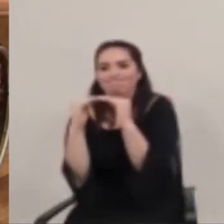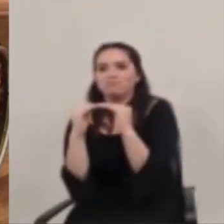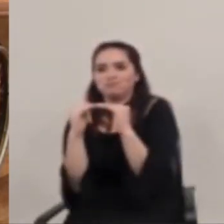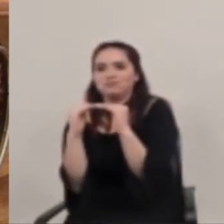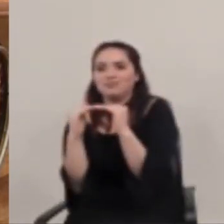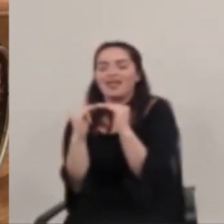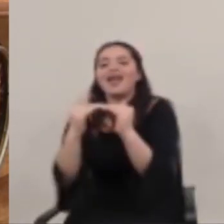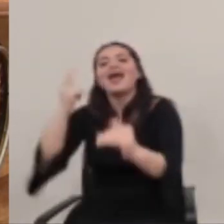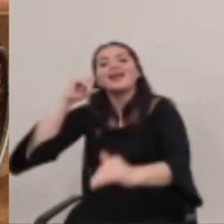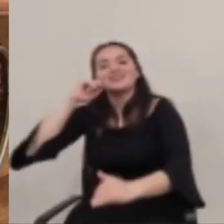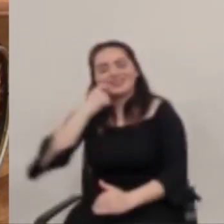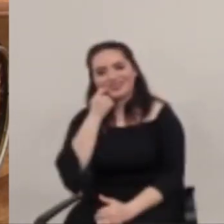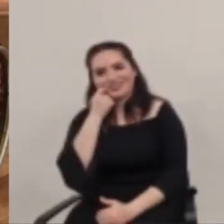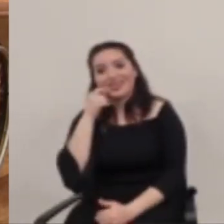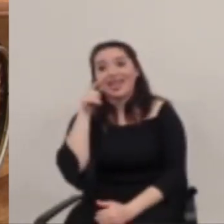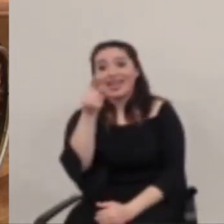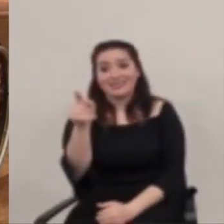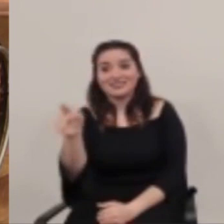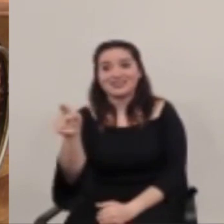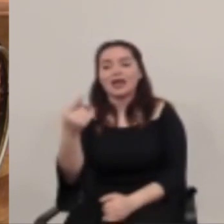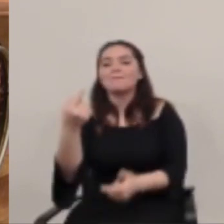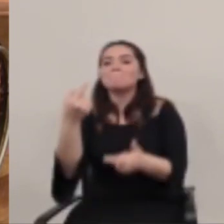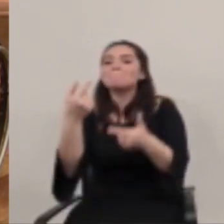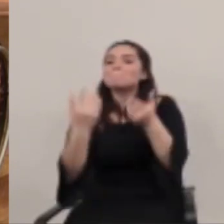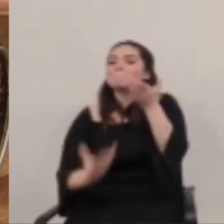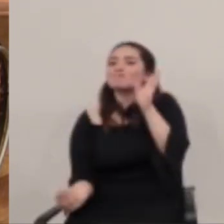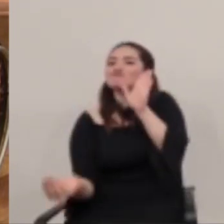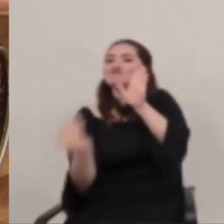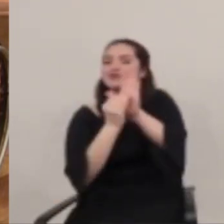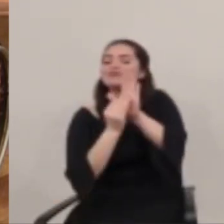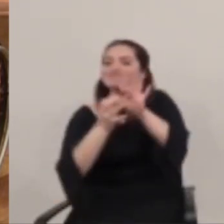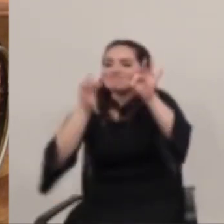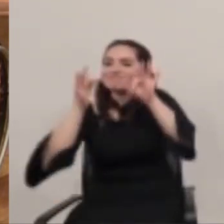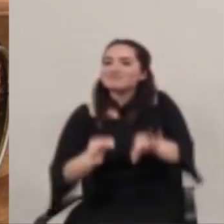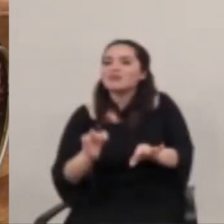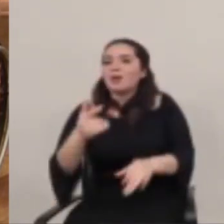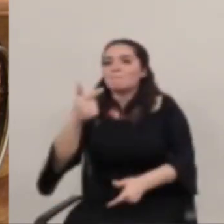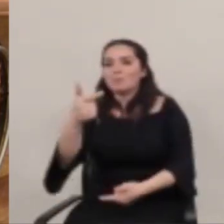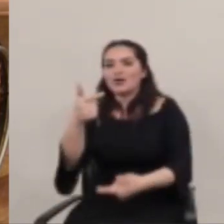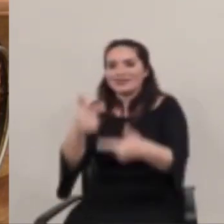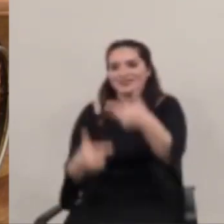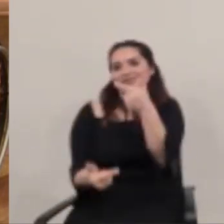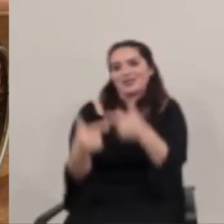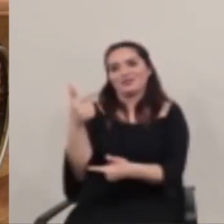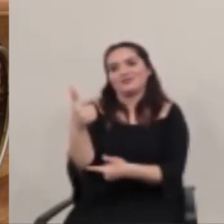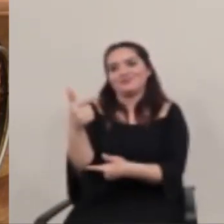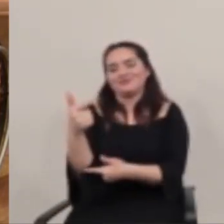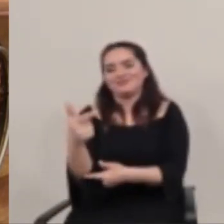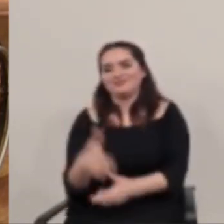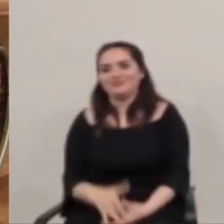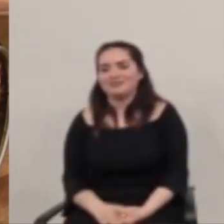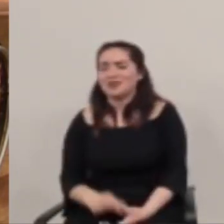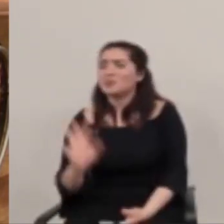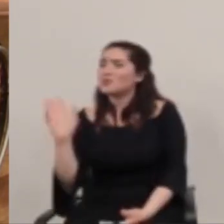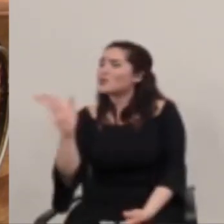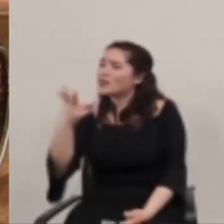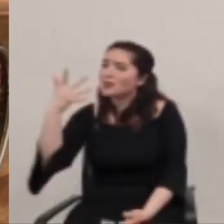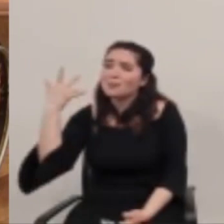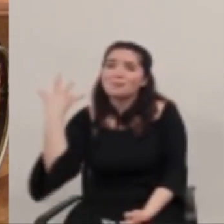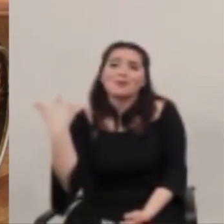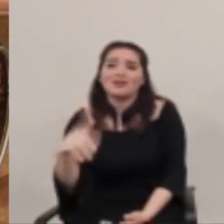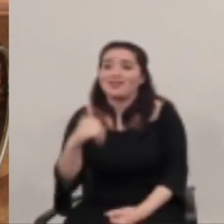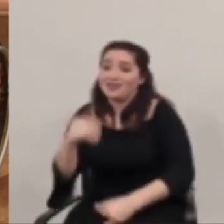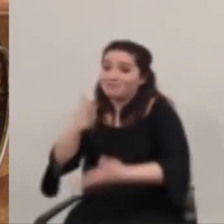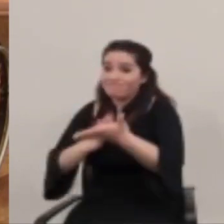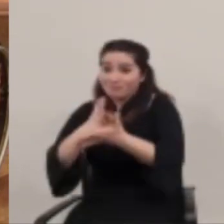decir que ese tipo de empatía se está politizando. Y en eso tenemos que ir, en esa senda. Entonces es súper importante que parta desde